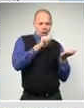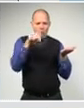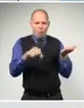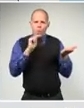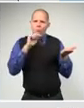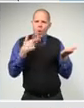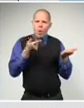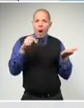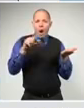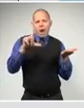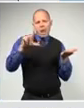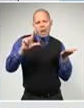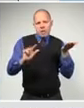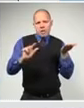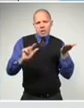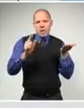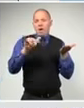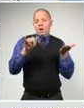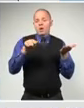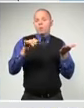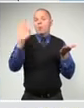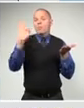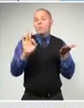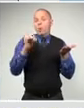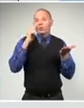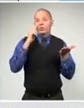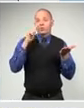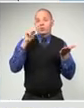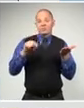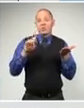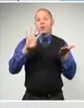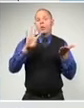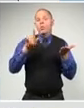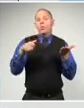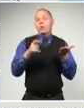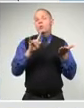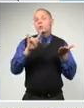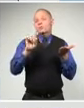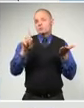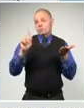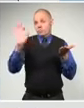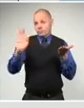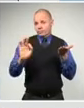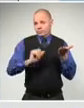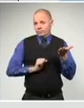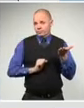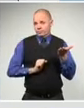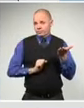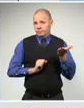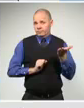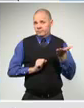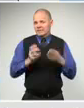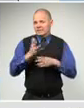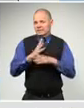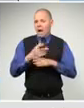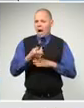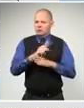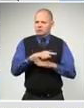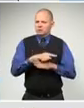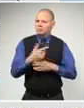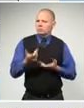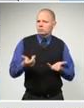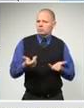un 4,91%, bastante elevada. Y estamos hablando de que ayer